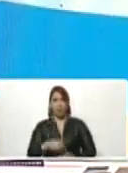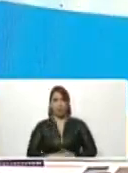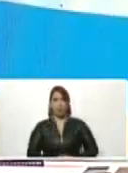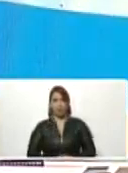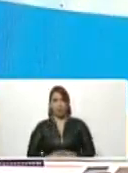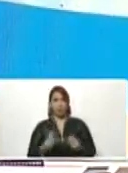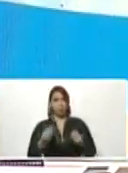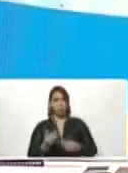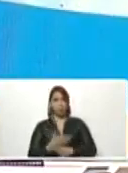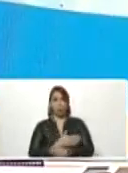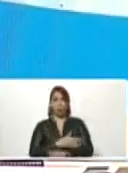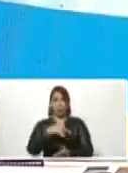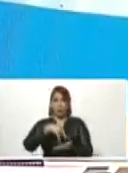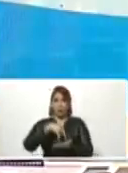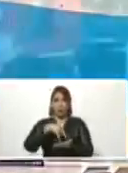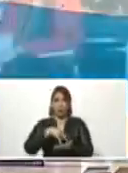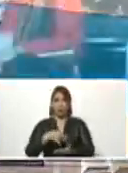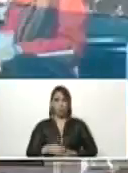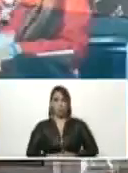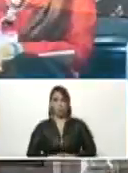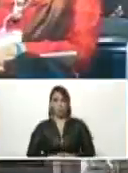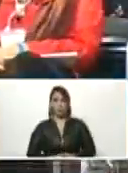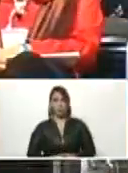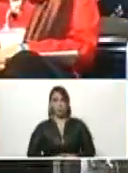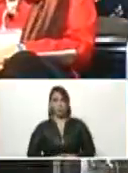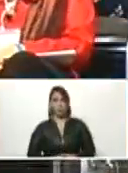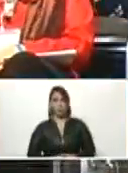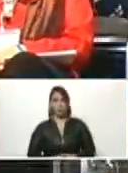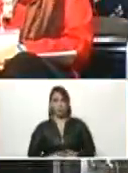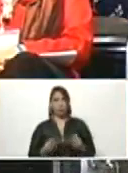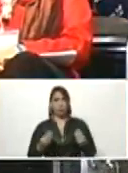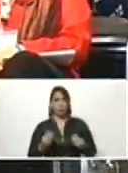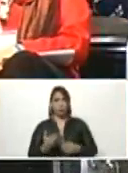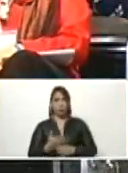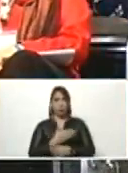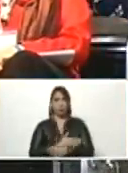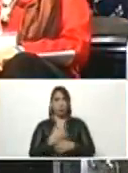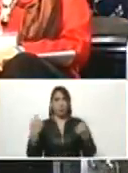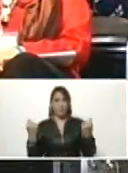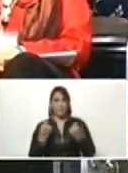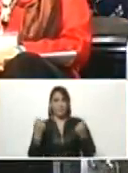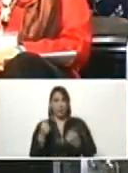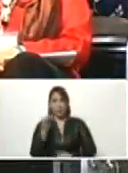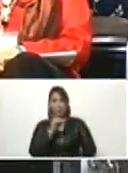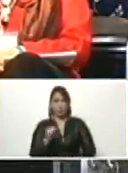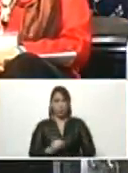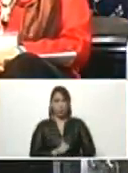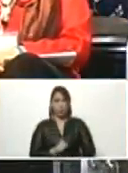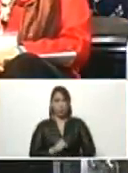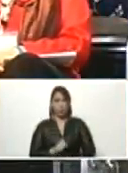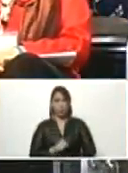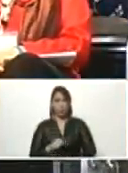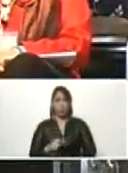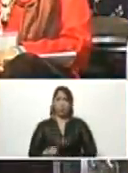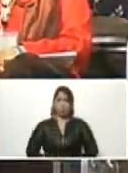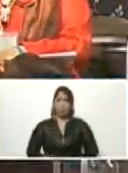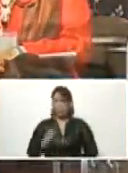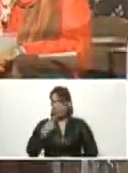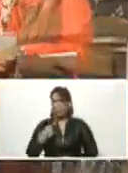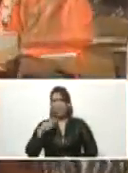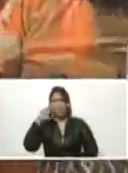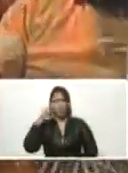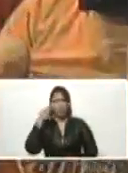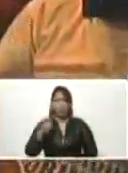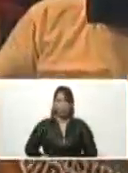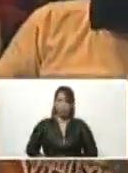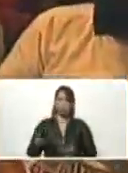mucho antes de Carabobo, mucho antes de la campaña del sur que manda a Sucre adelante. Vete adelante, Sucre, le dice,